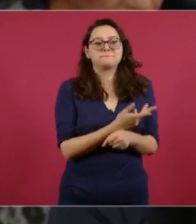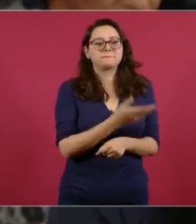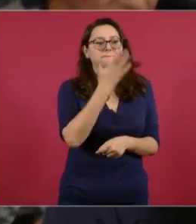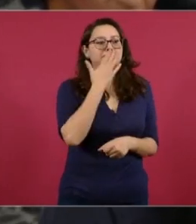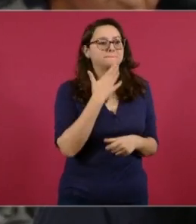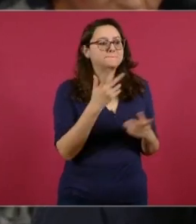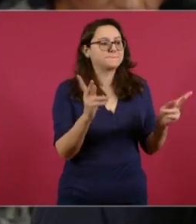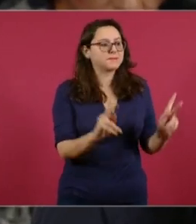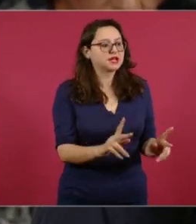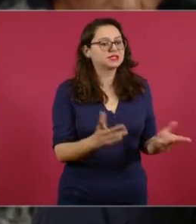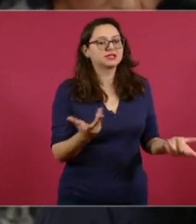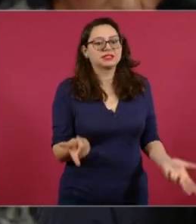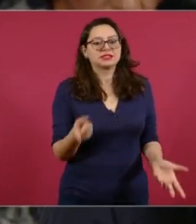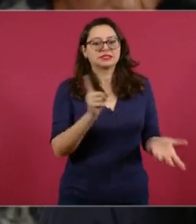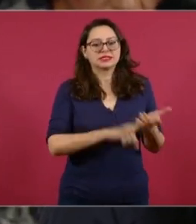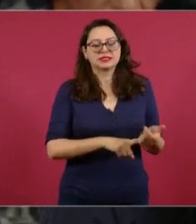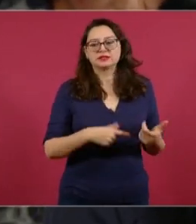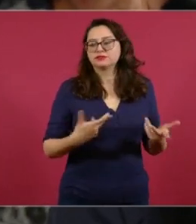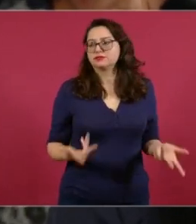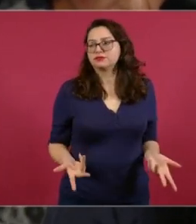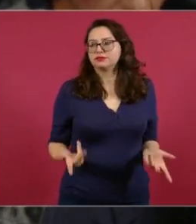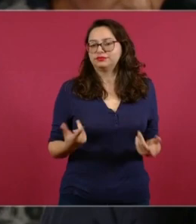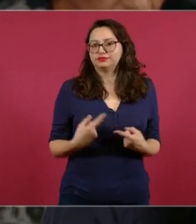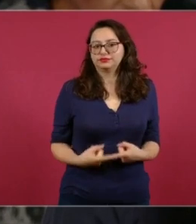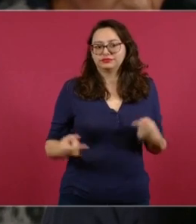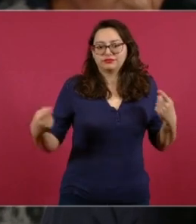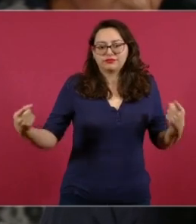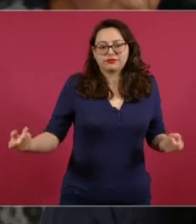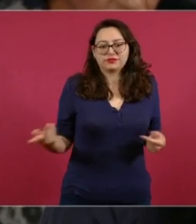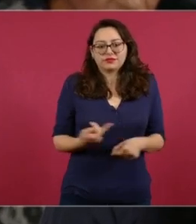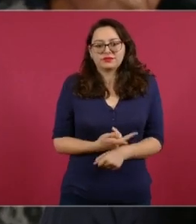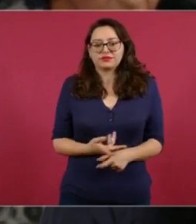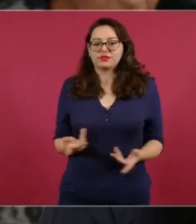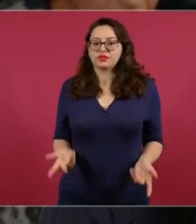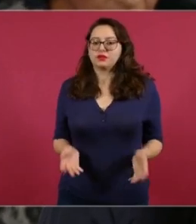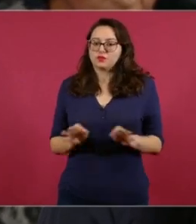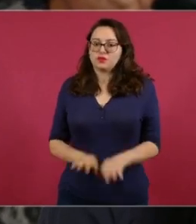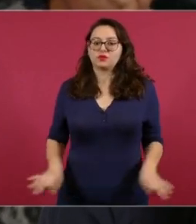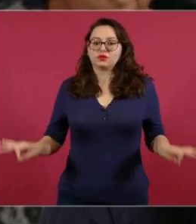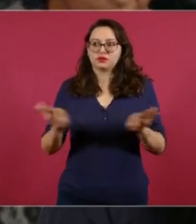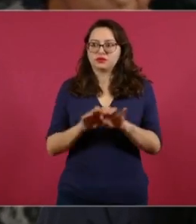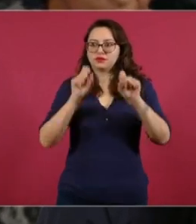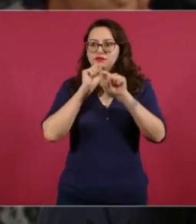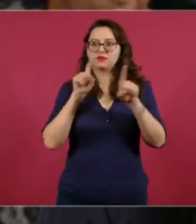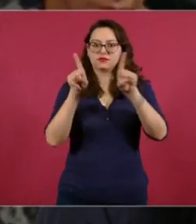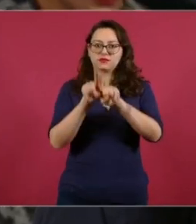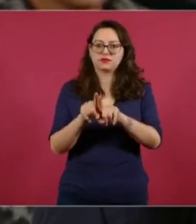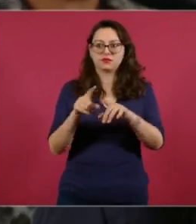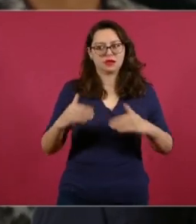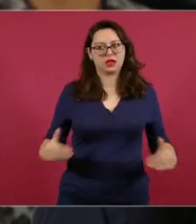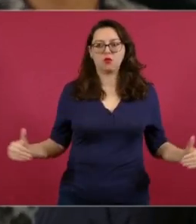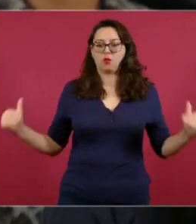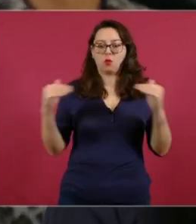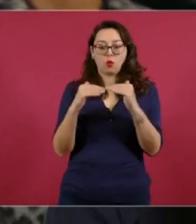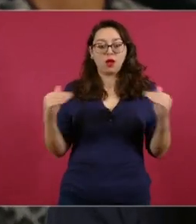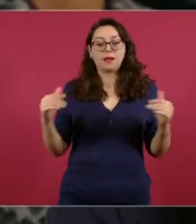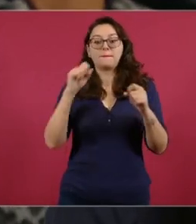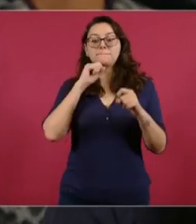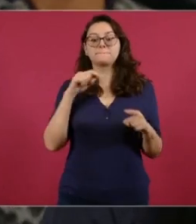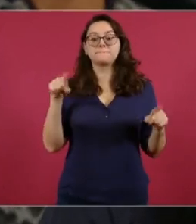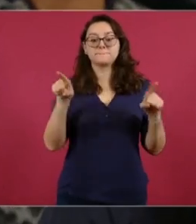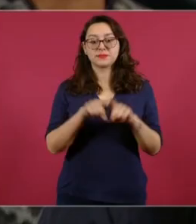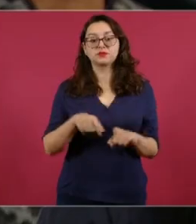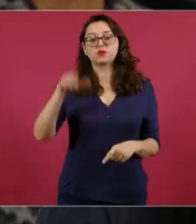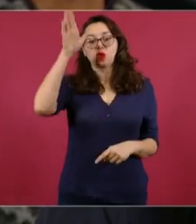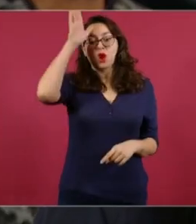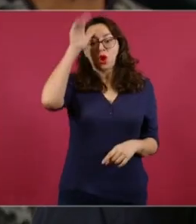Aguas Nacionales que el sector primario, como la agricultura y la ganadería? ¿Y se podría reconsiderar incluirlos en el acuerdo